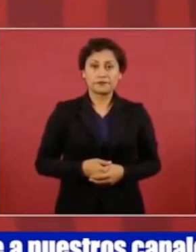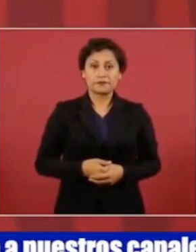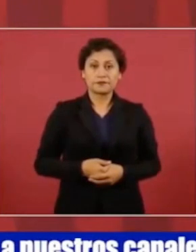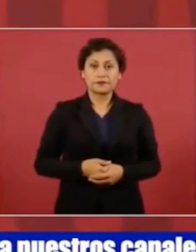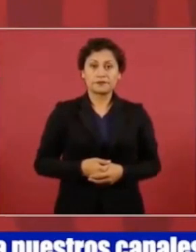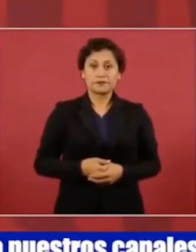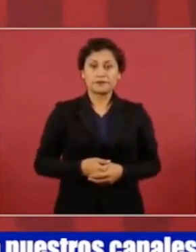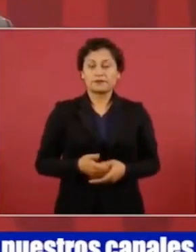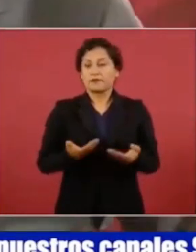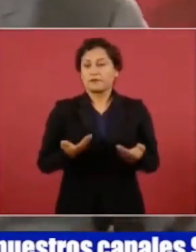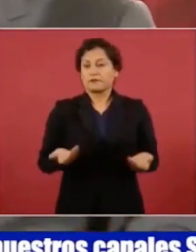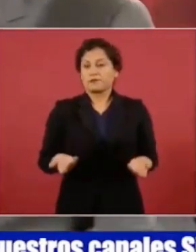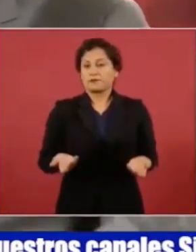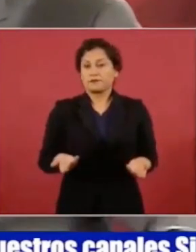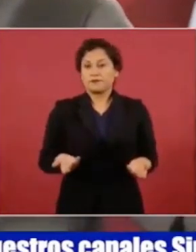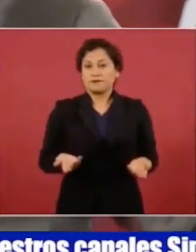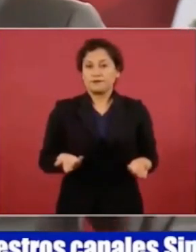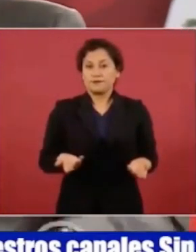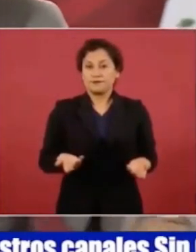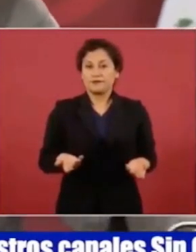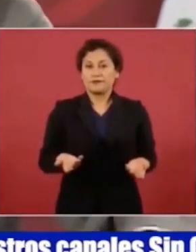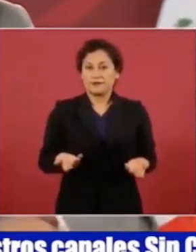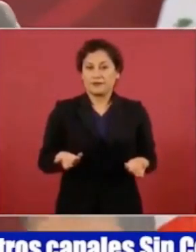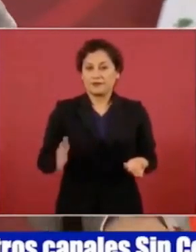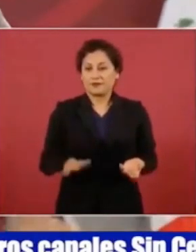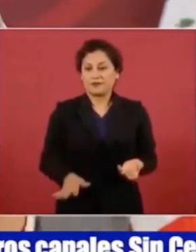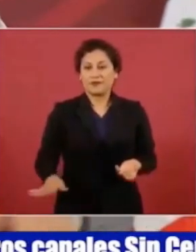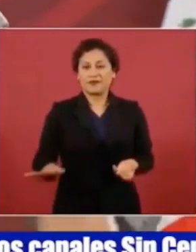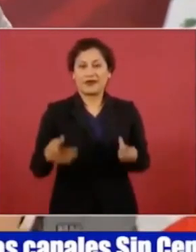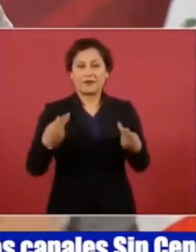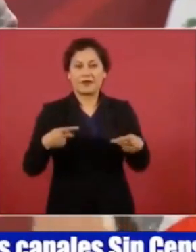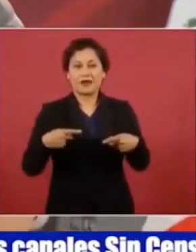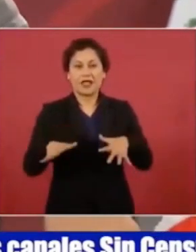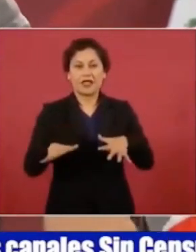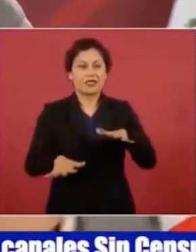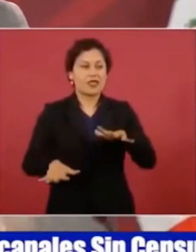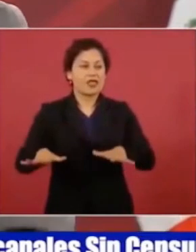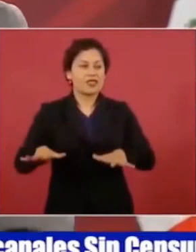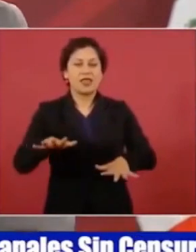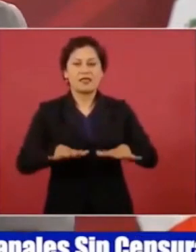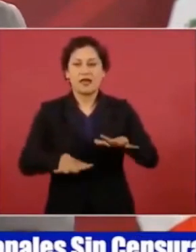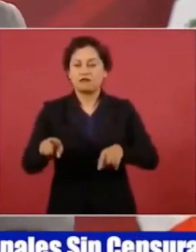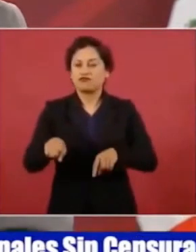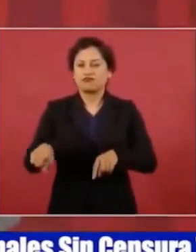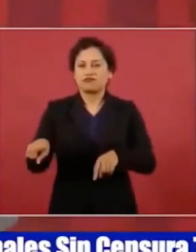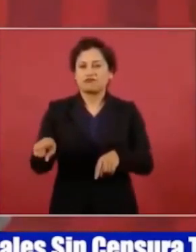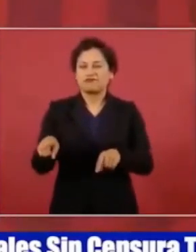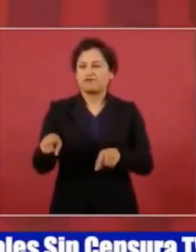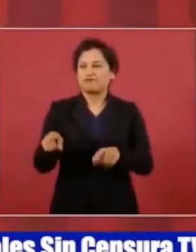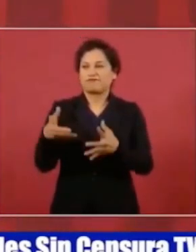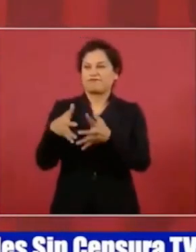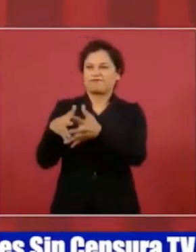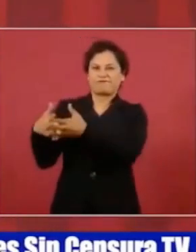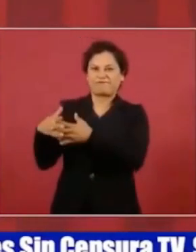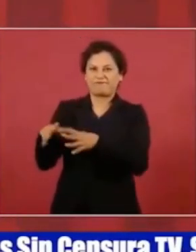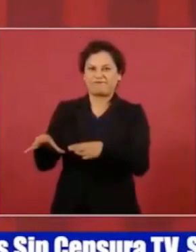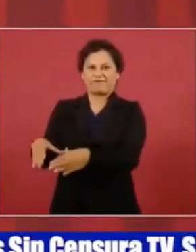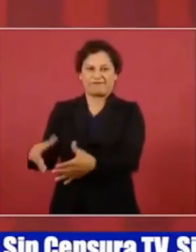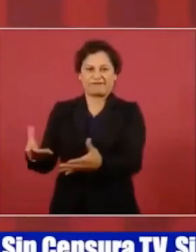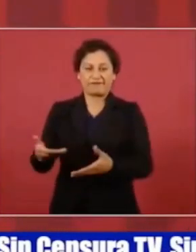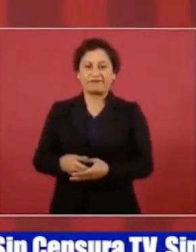O sea, abajo hay mucho desorden. Y luego tienen